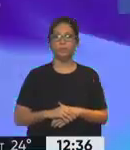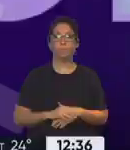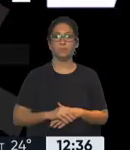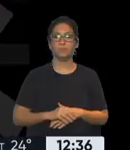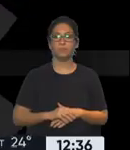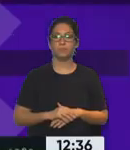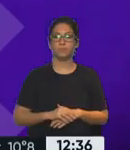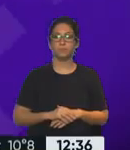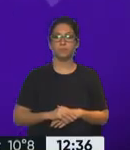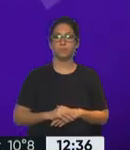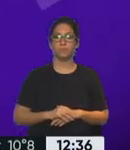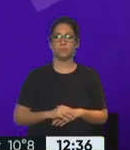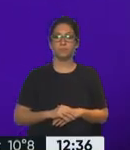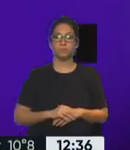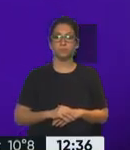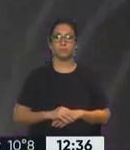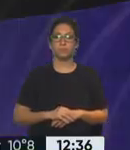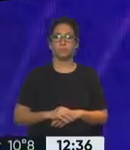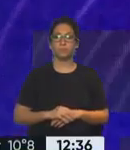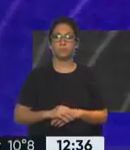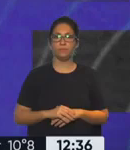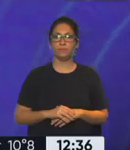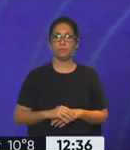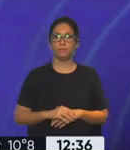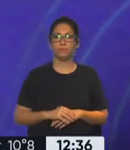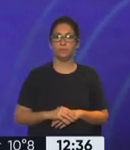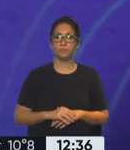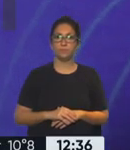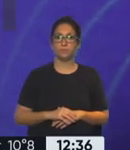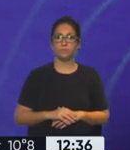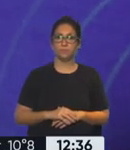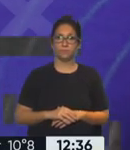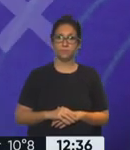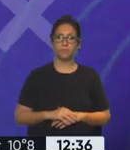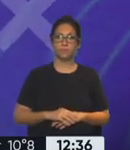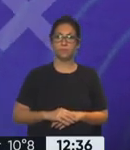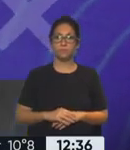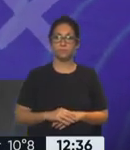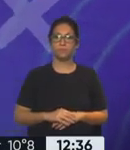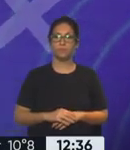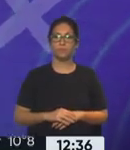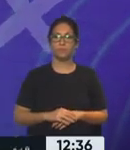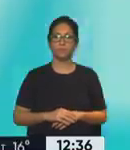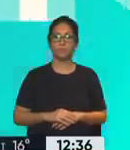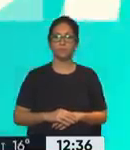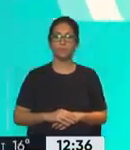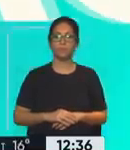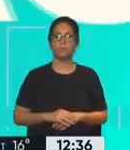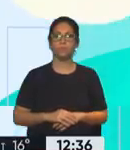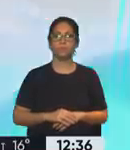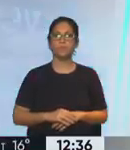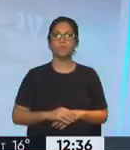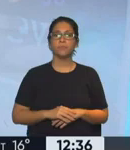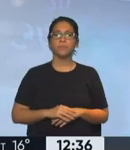quieren. Ahora miran feo, ya saben que les deseo que se mejoren. Y si no la quieren ver, que se mejoren. Y si no